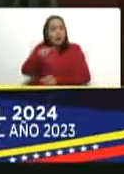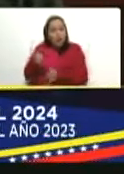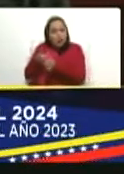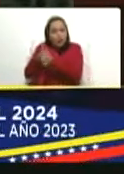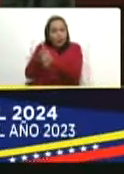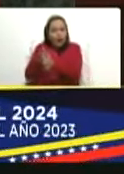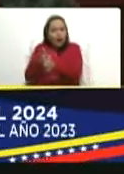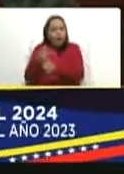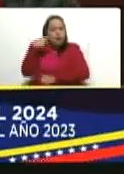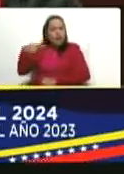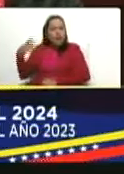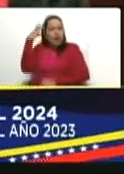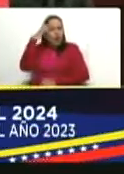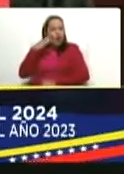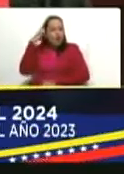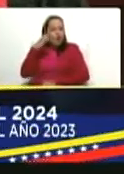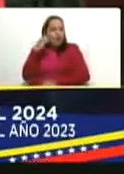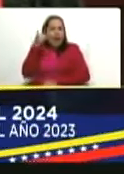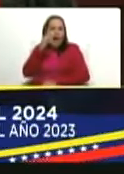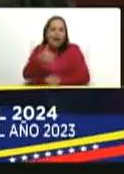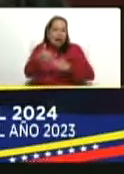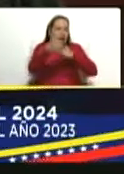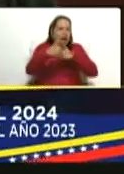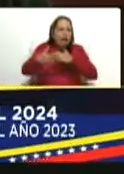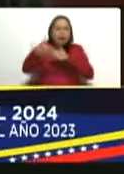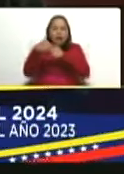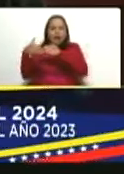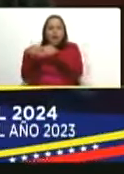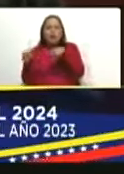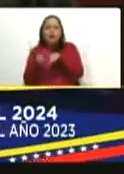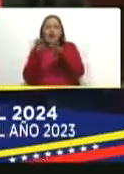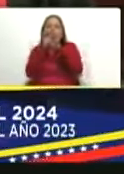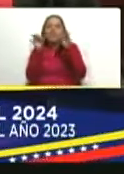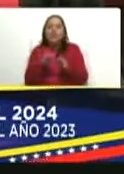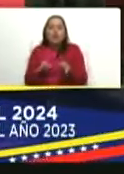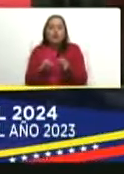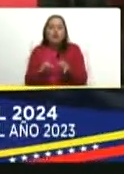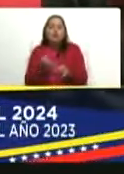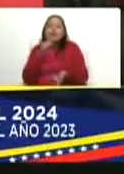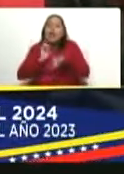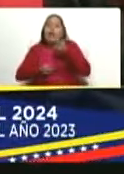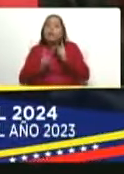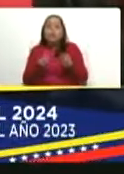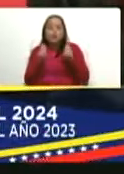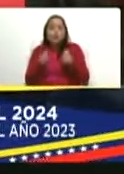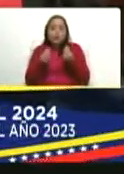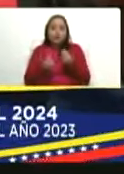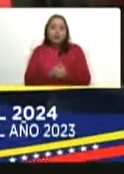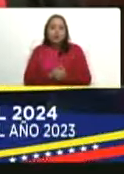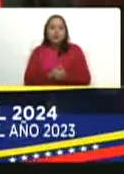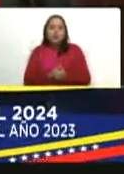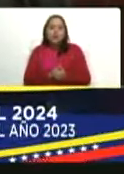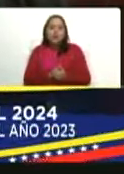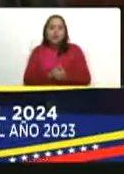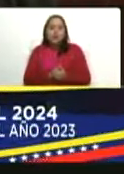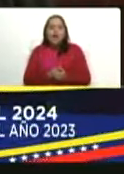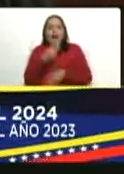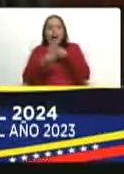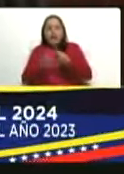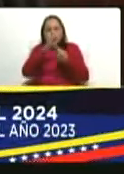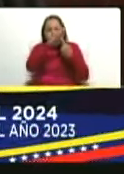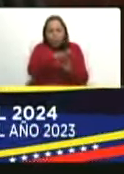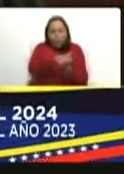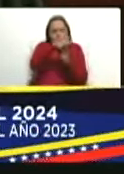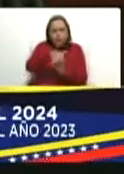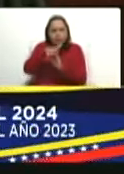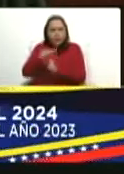europeos llegan a cabo como un método para, en determinadas circunstancias, asegurar su hegemonía